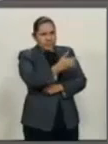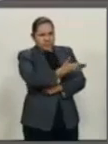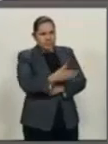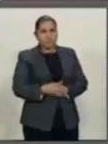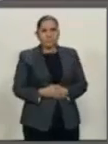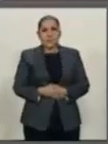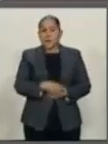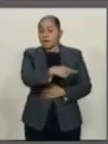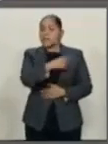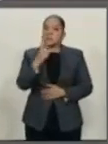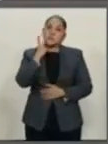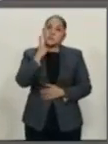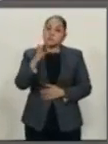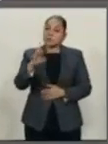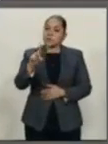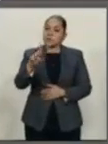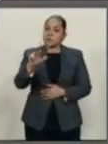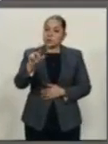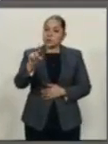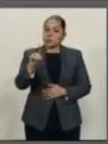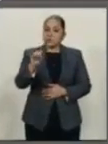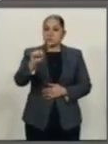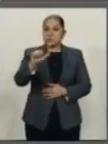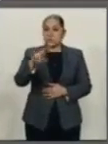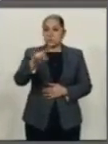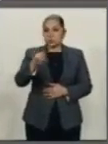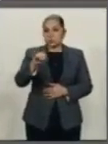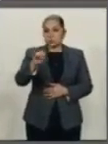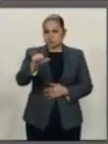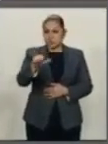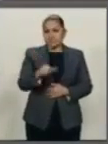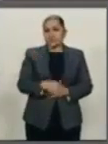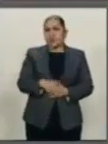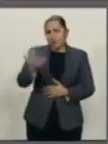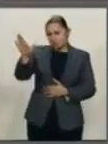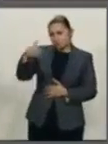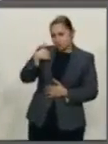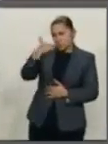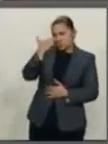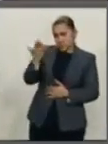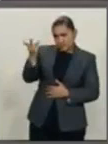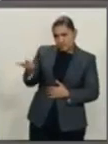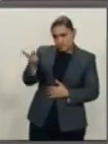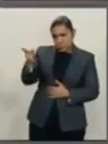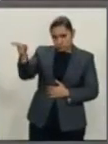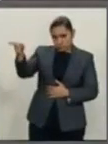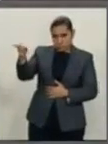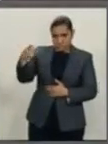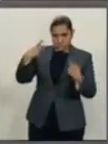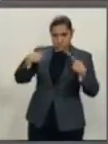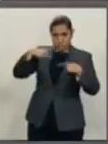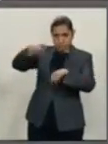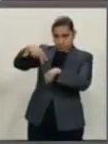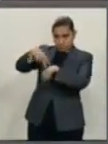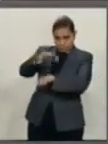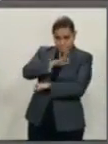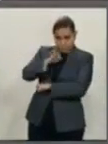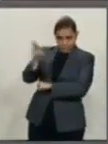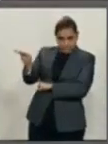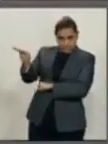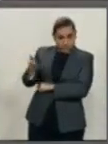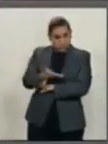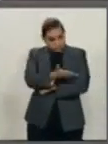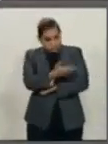Eduardo Zarzosa. Sí, gracias, presidenta. Solo para preguntarle al orador si me permite hacerle una pregunta. Diputado